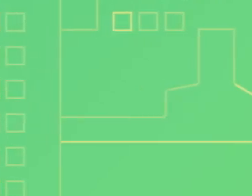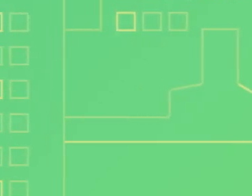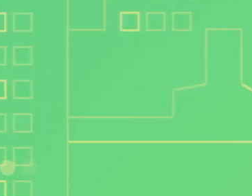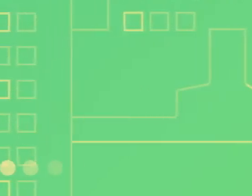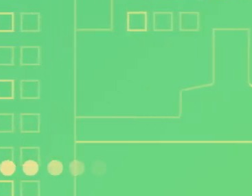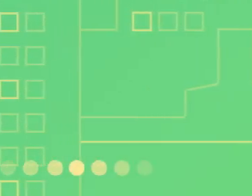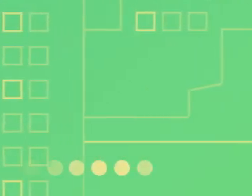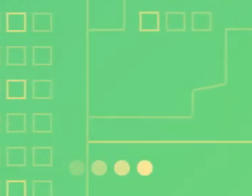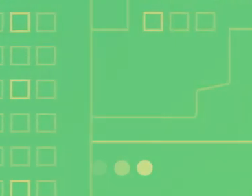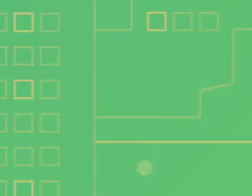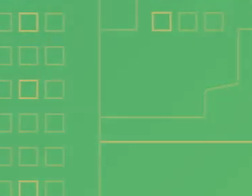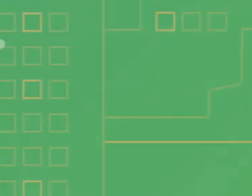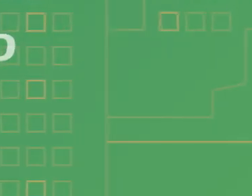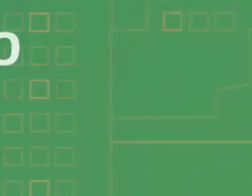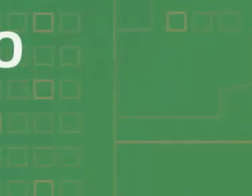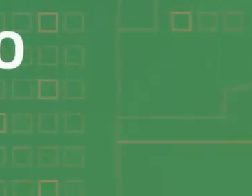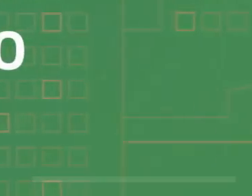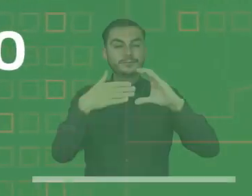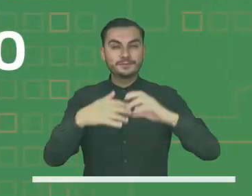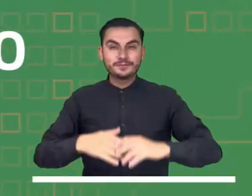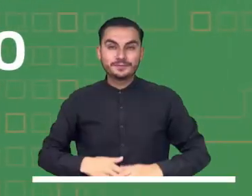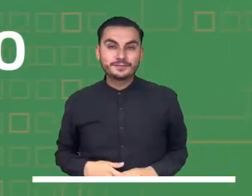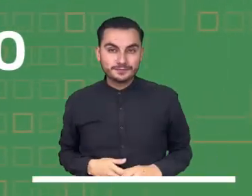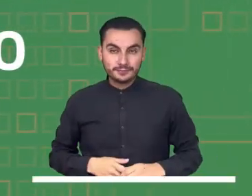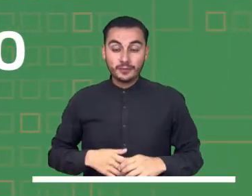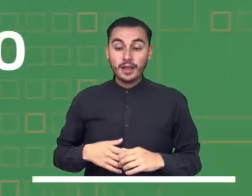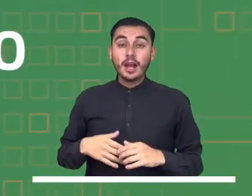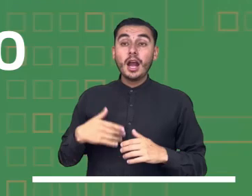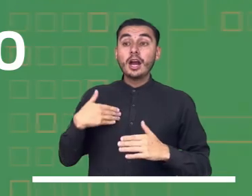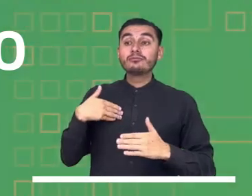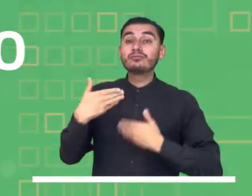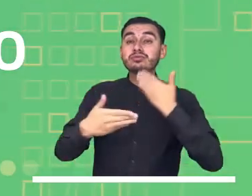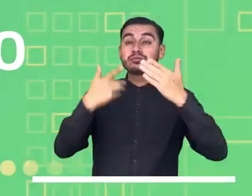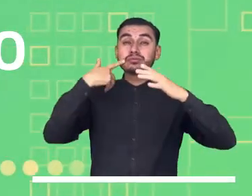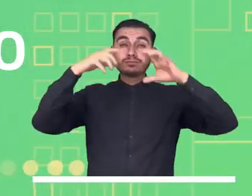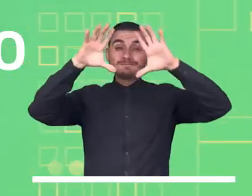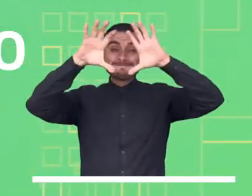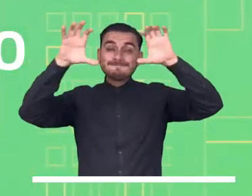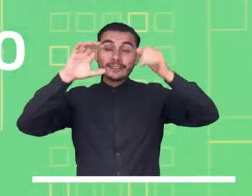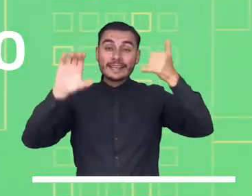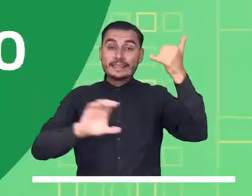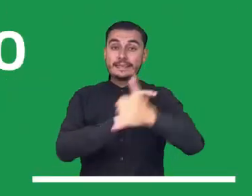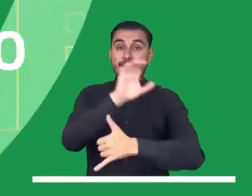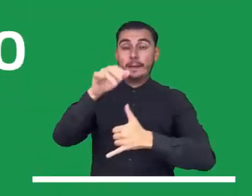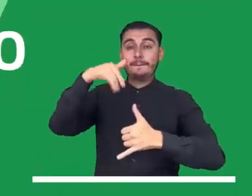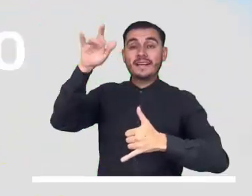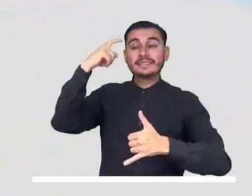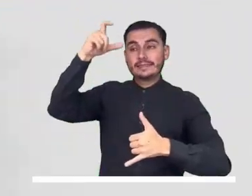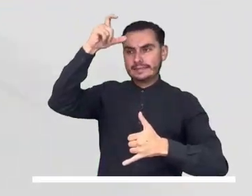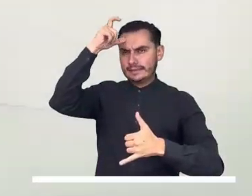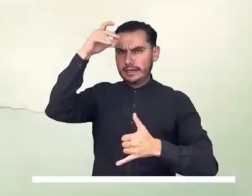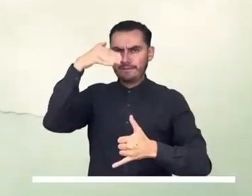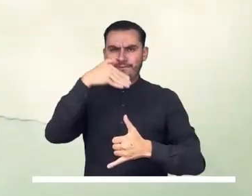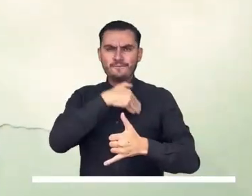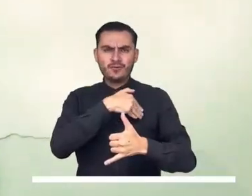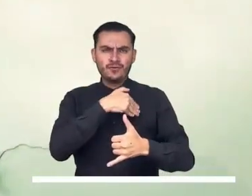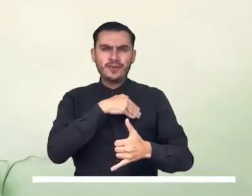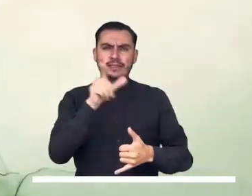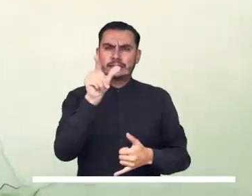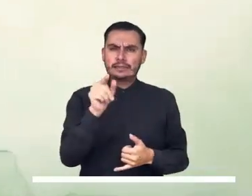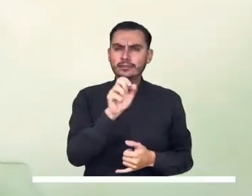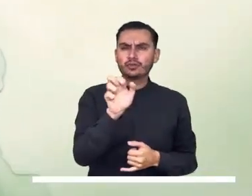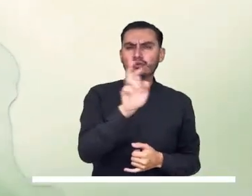En esta segunda entrega les compartimos el pronóstico de la tarde. La nubosidad y las lluvias del Caribe